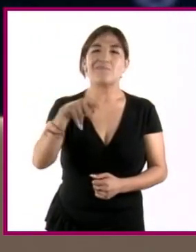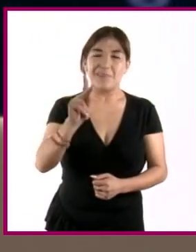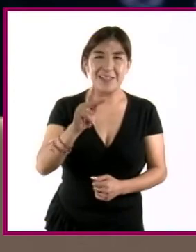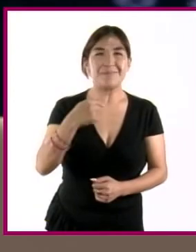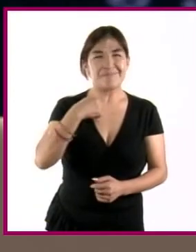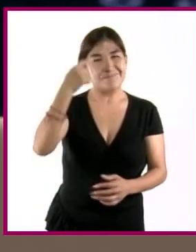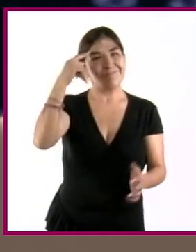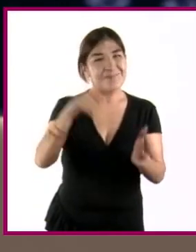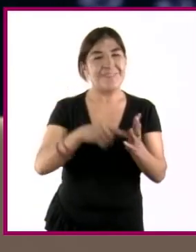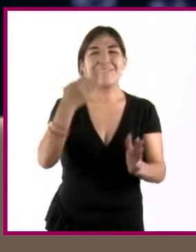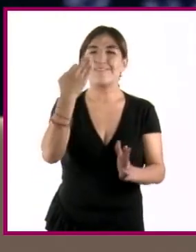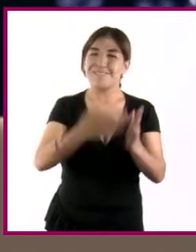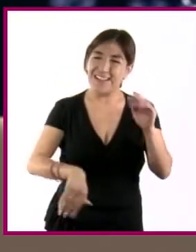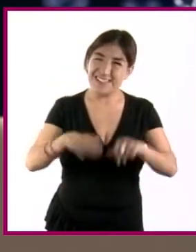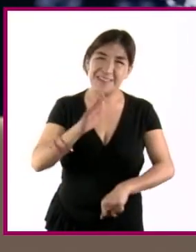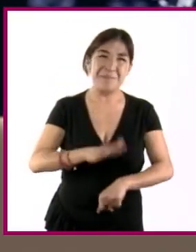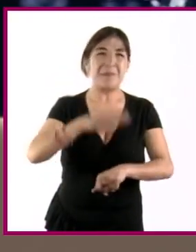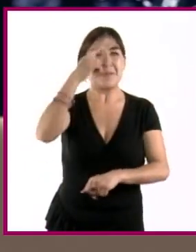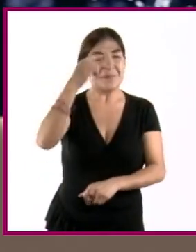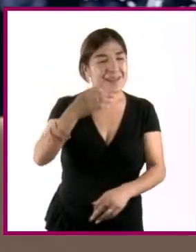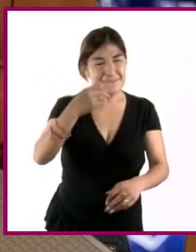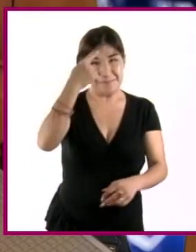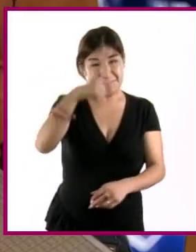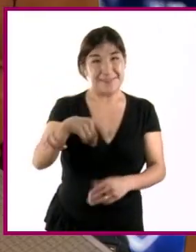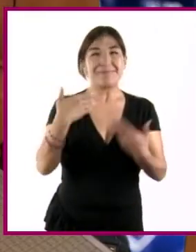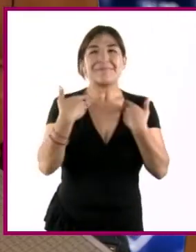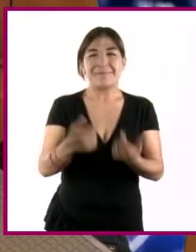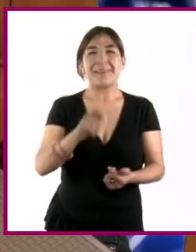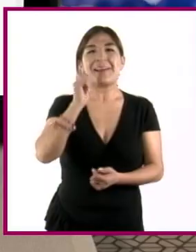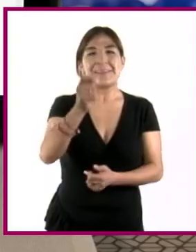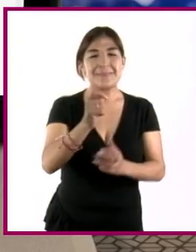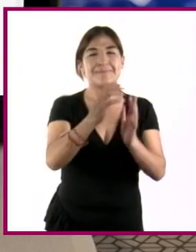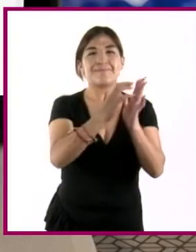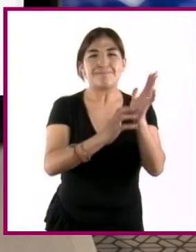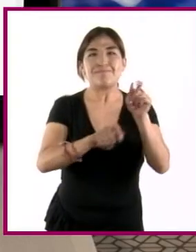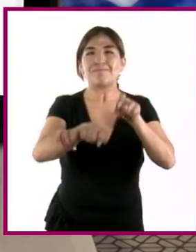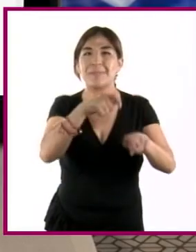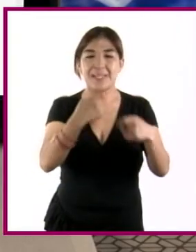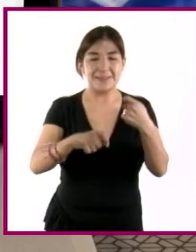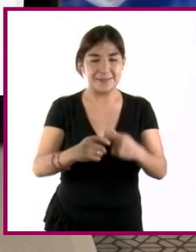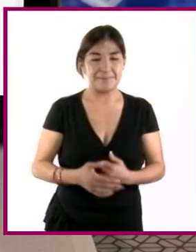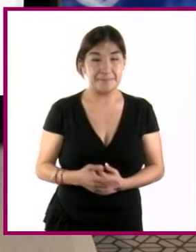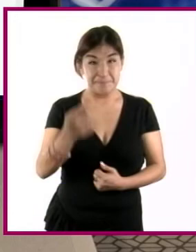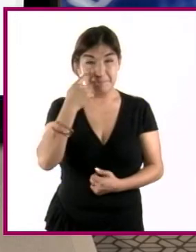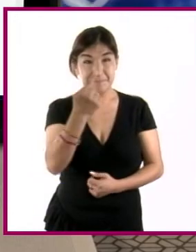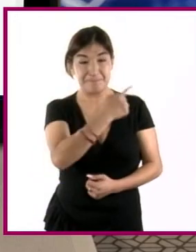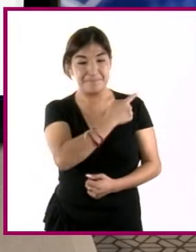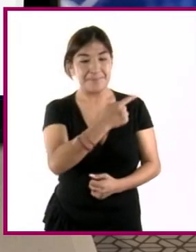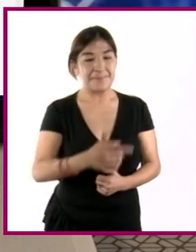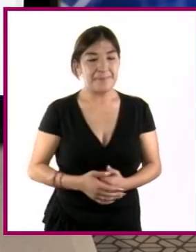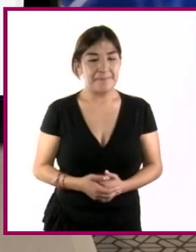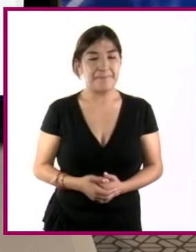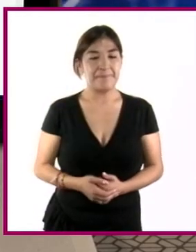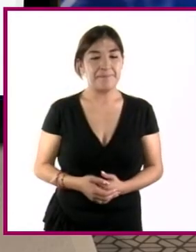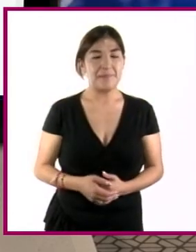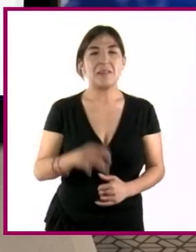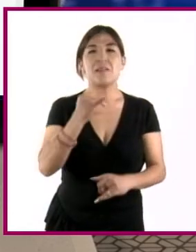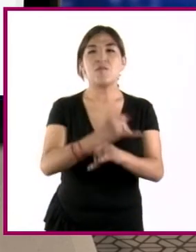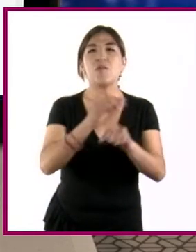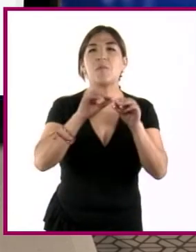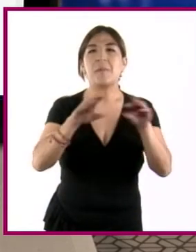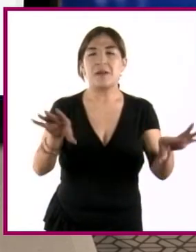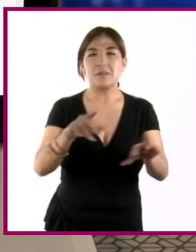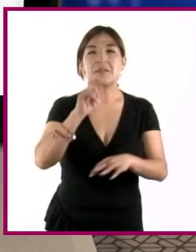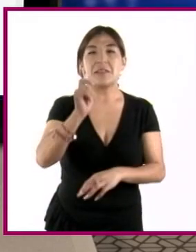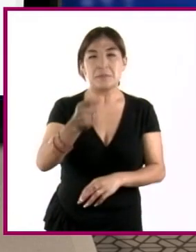una verdadera conciencia sobre el reciclaje de plástico. Mira, también encontré un reportaje del Programa para el Medio Ambiente de la